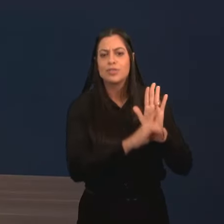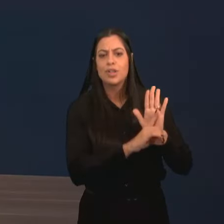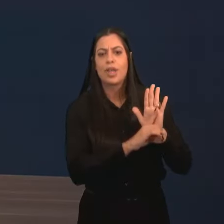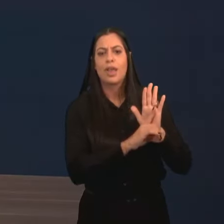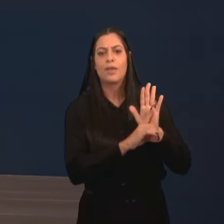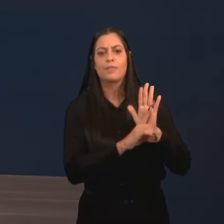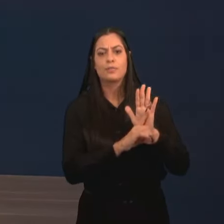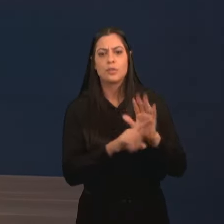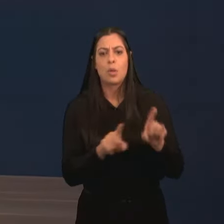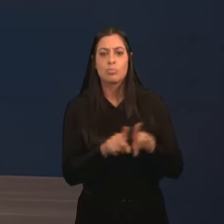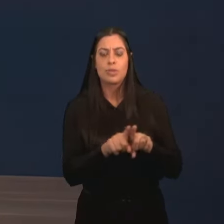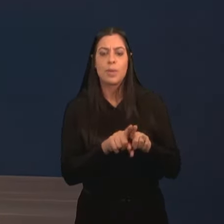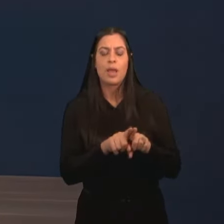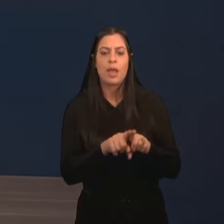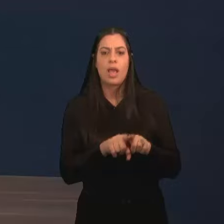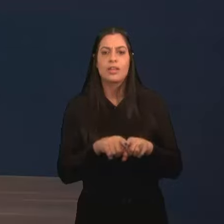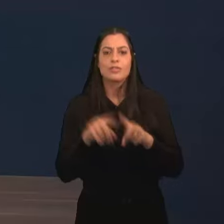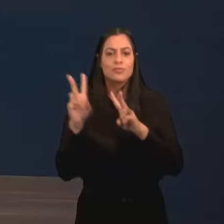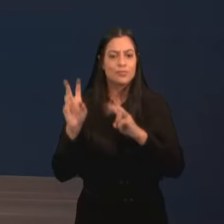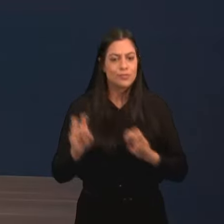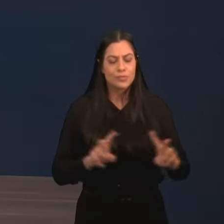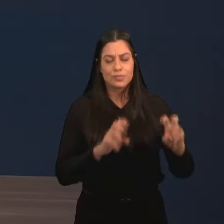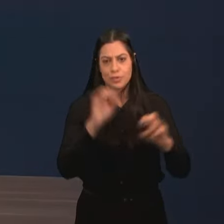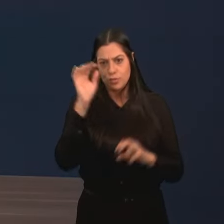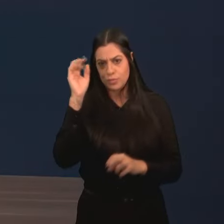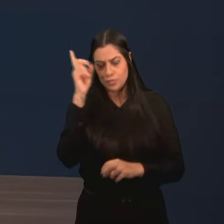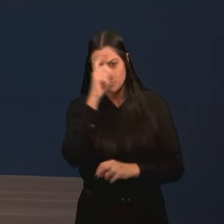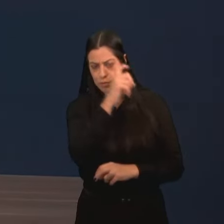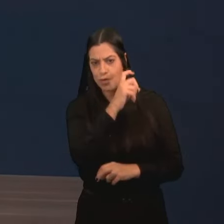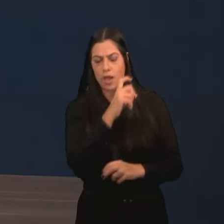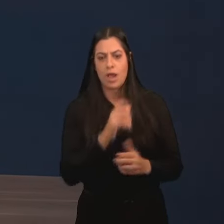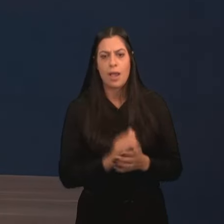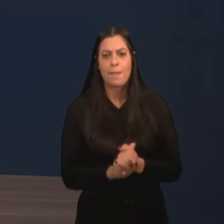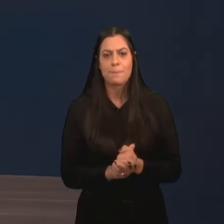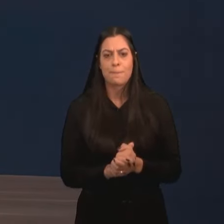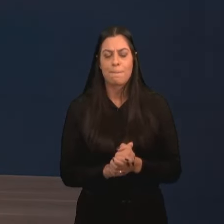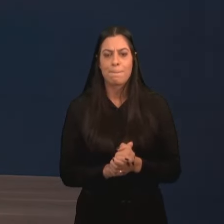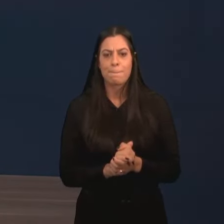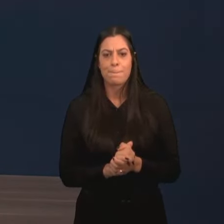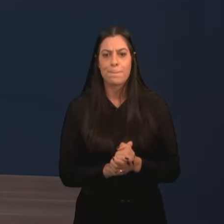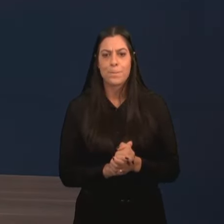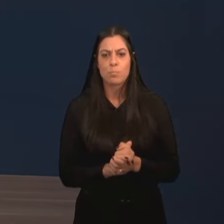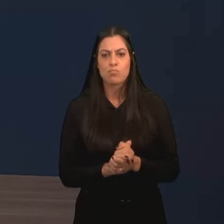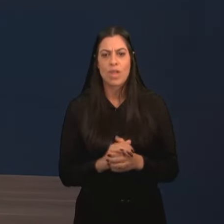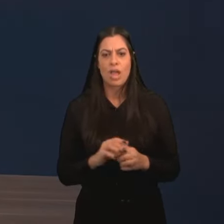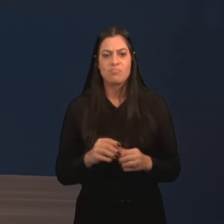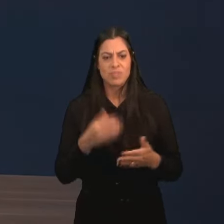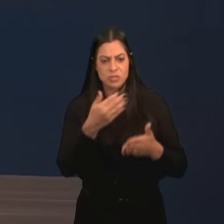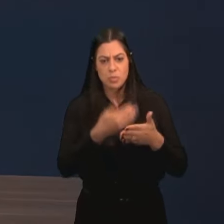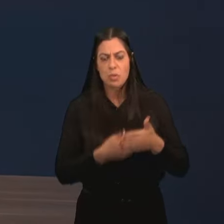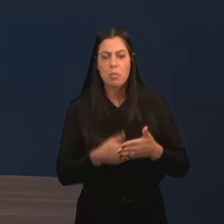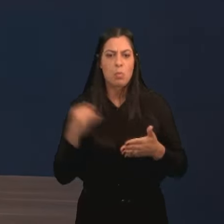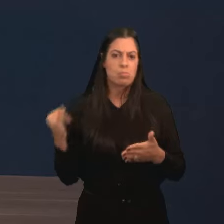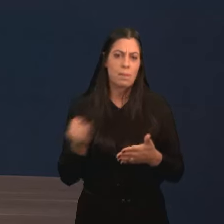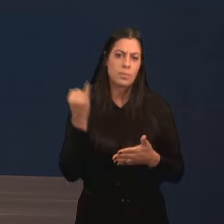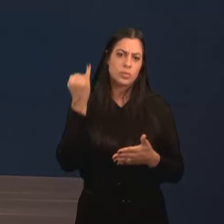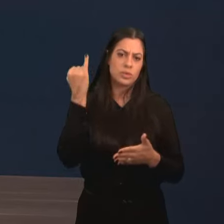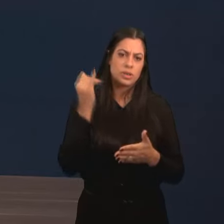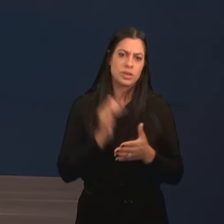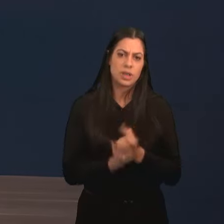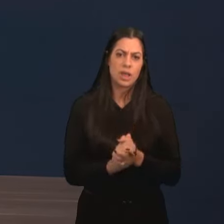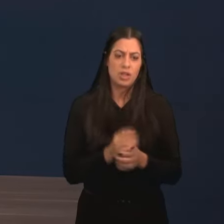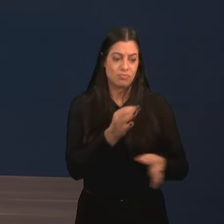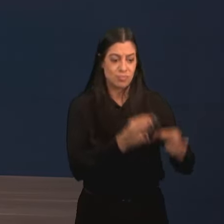derechos fundamentales y enfrentar esos sesgos. Creo que el protocolo tan importante, o este protocolo